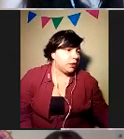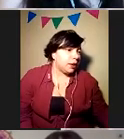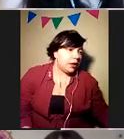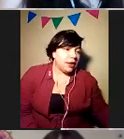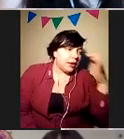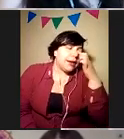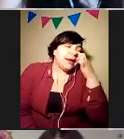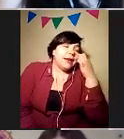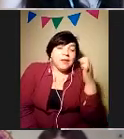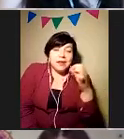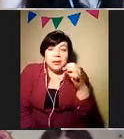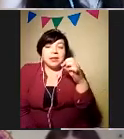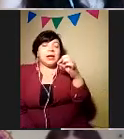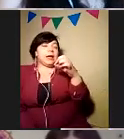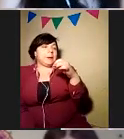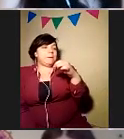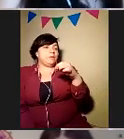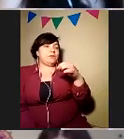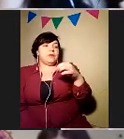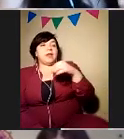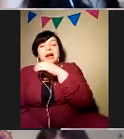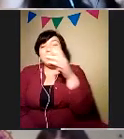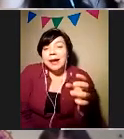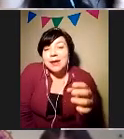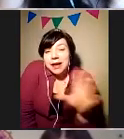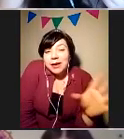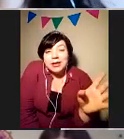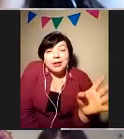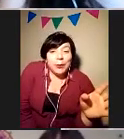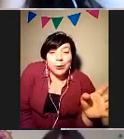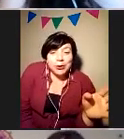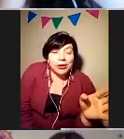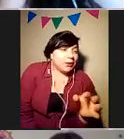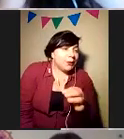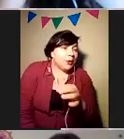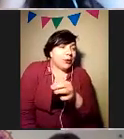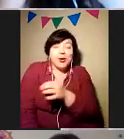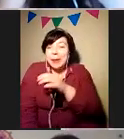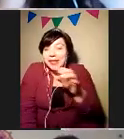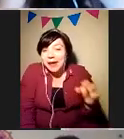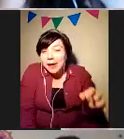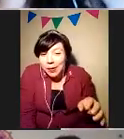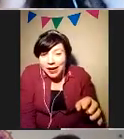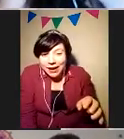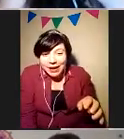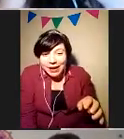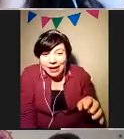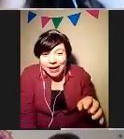chileno tiene algunos tours. Evidentemente, hay para los distintos gustos, tienen tours como con ropas de